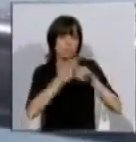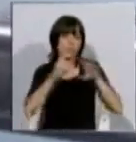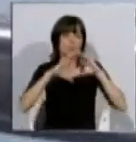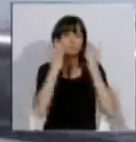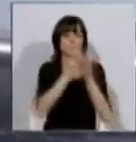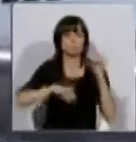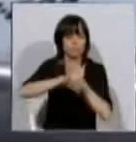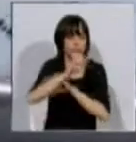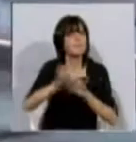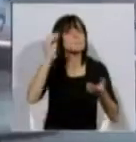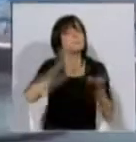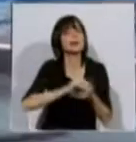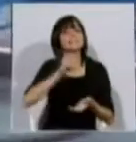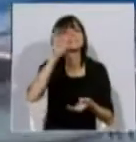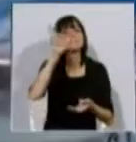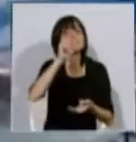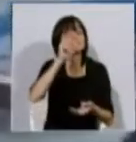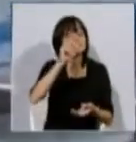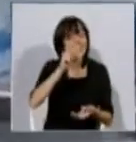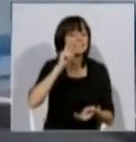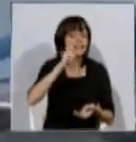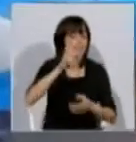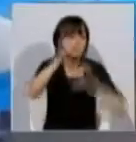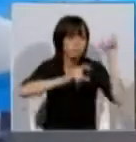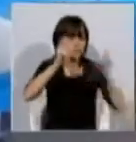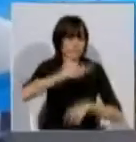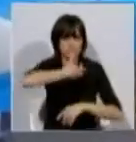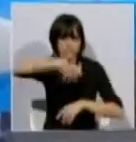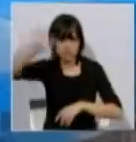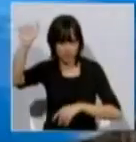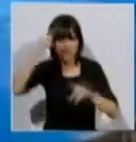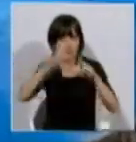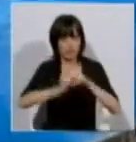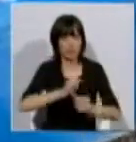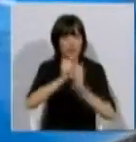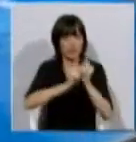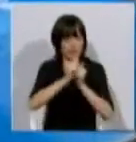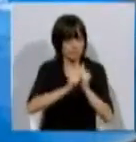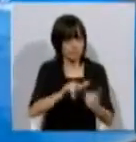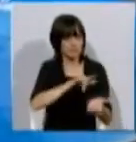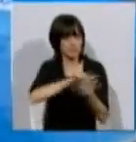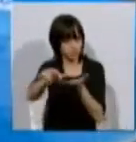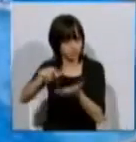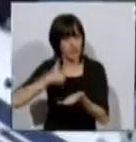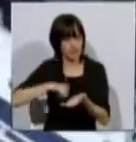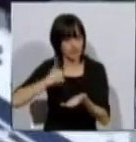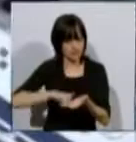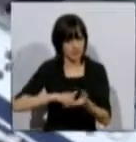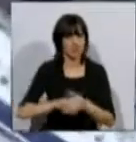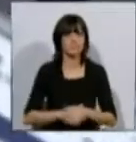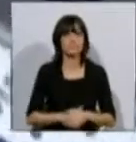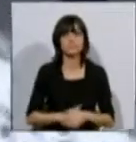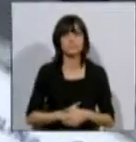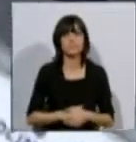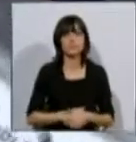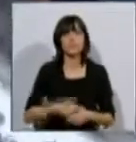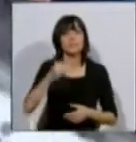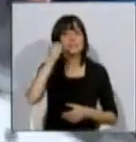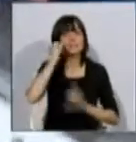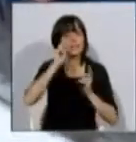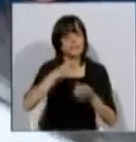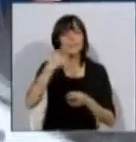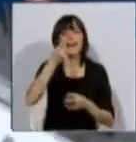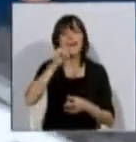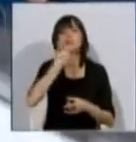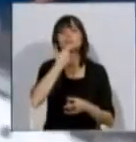de 30.000 pasajeros transportados han sido los que subieron a los aviones de Aerolíneas Argentinas y Austral.